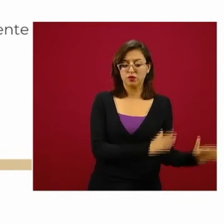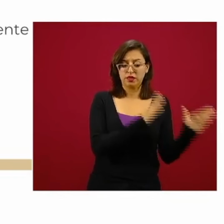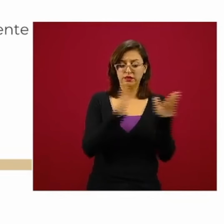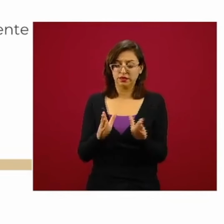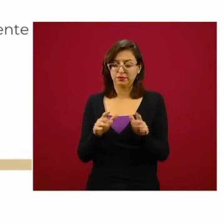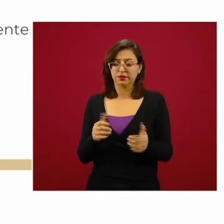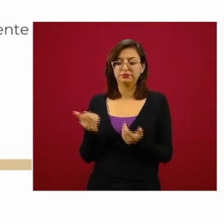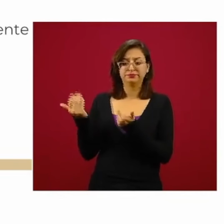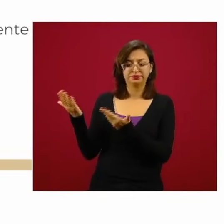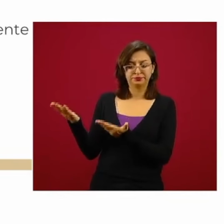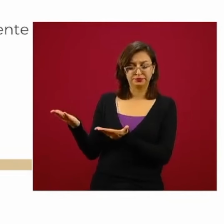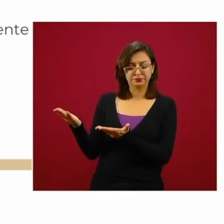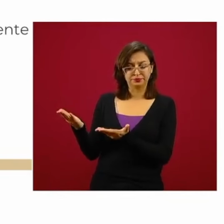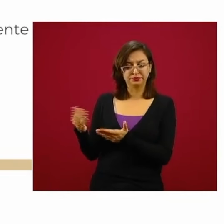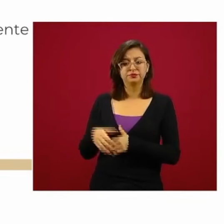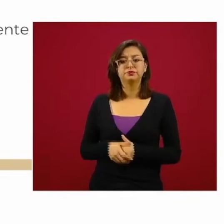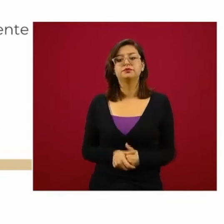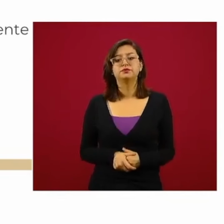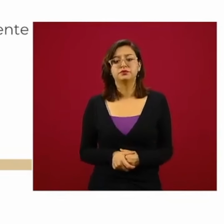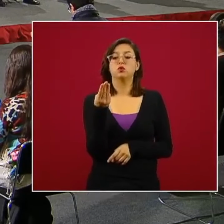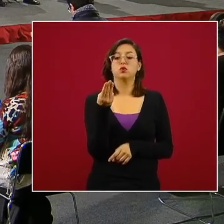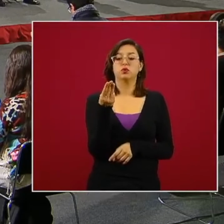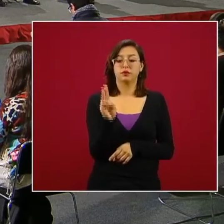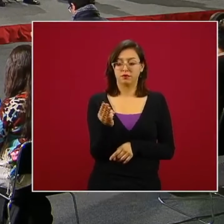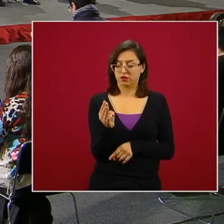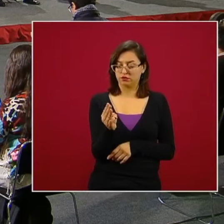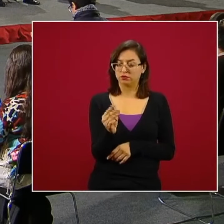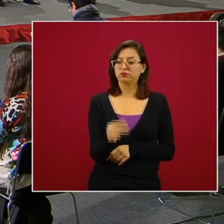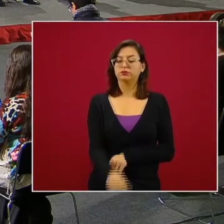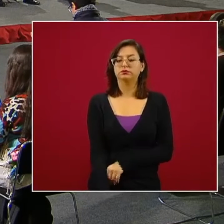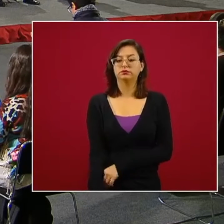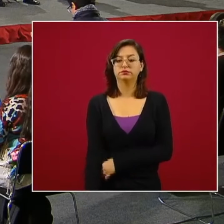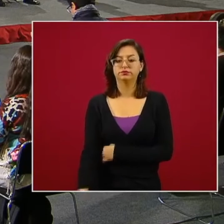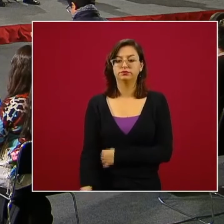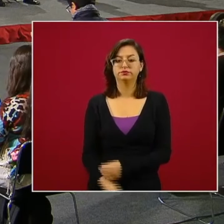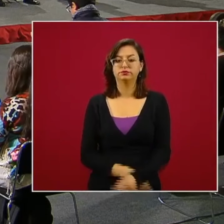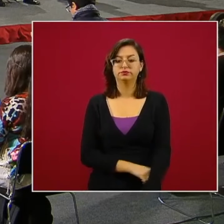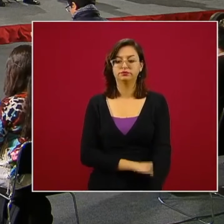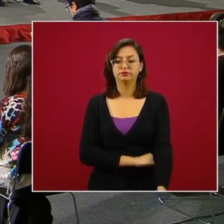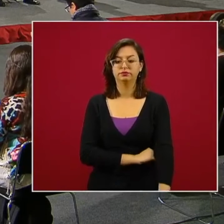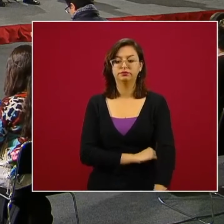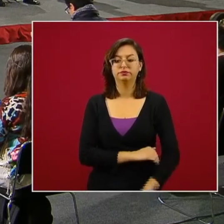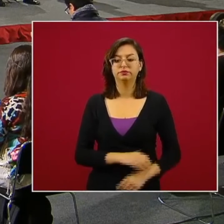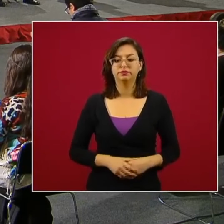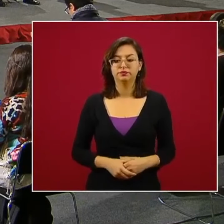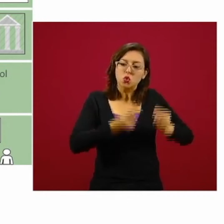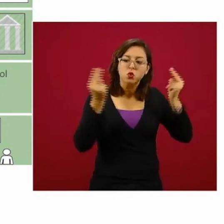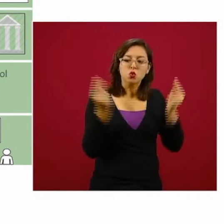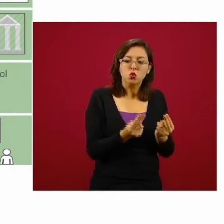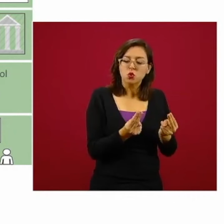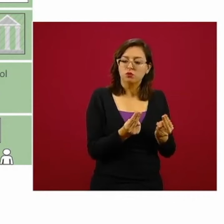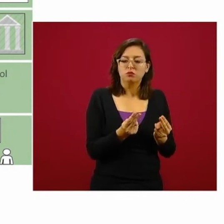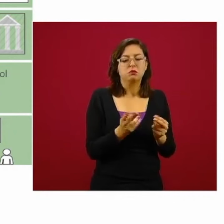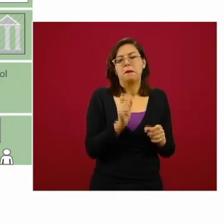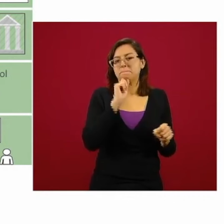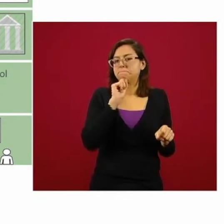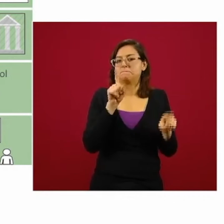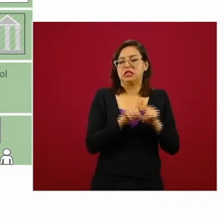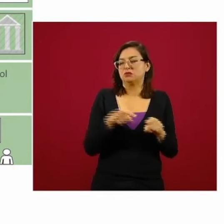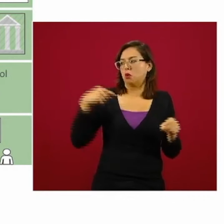dará capacitación y se deberán seguir protocolos sanitarios para que, pues, las personas no caigan en un rebrote y que todos puedan seguir